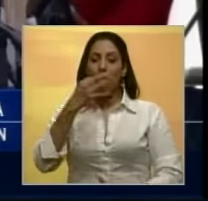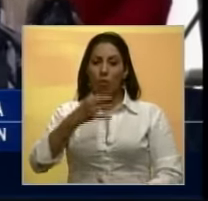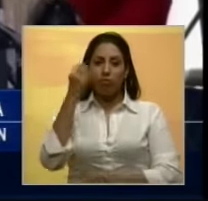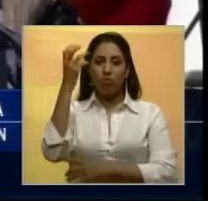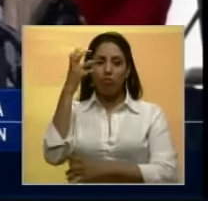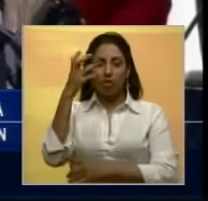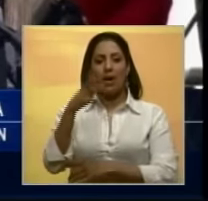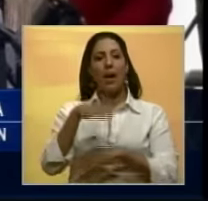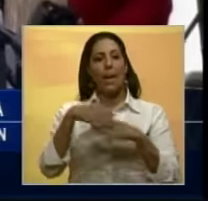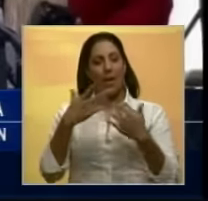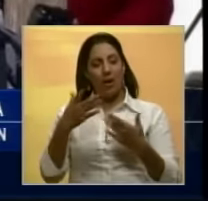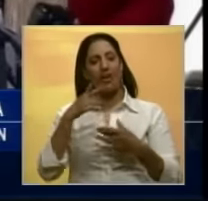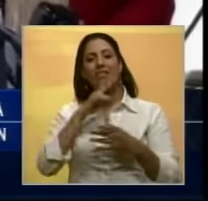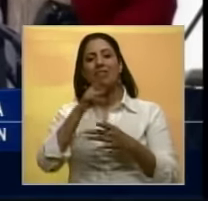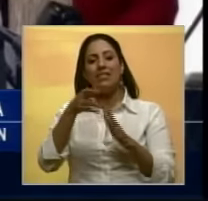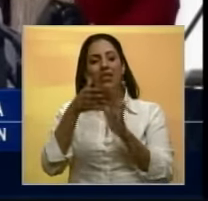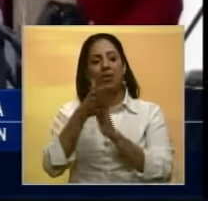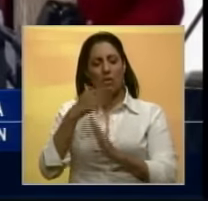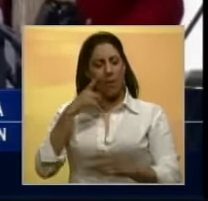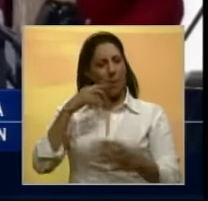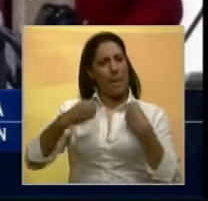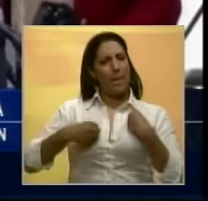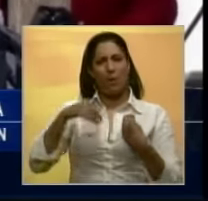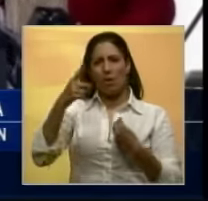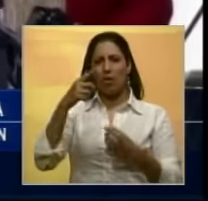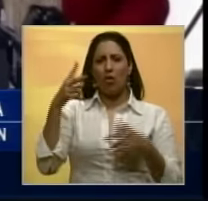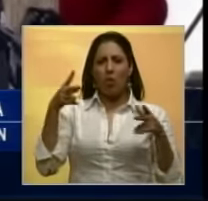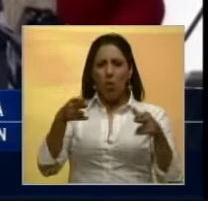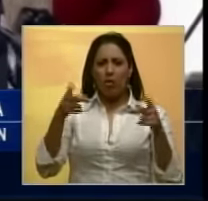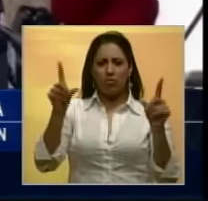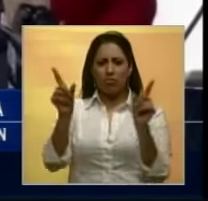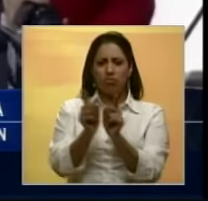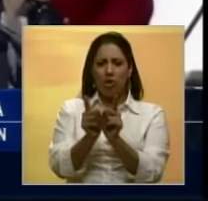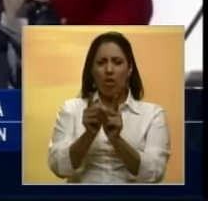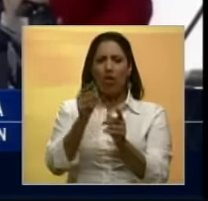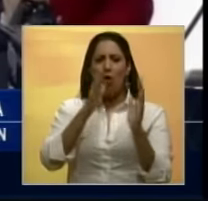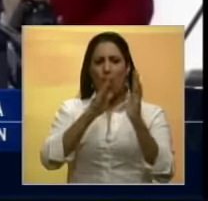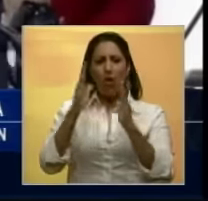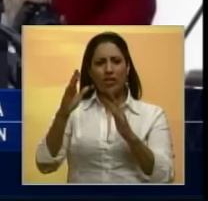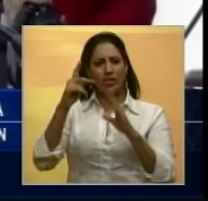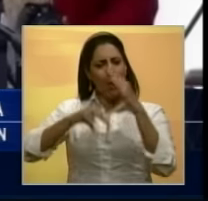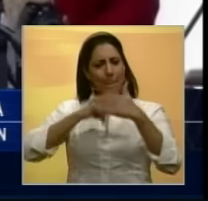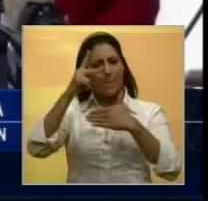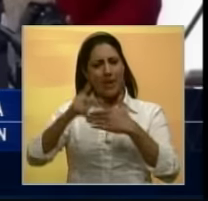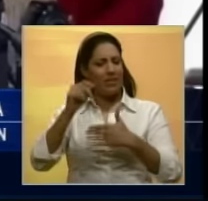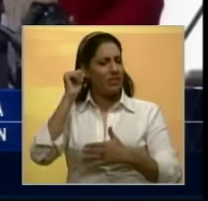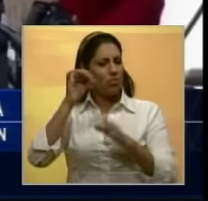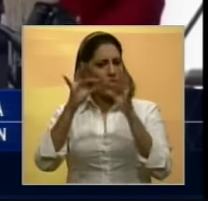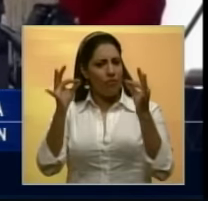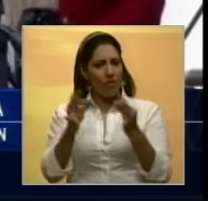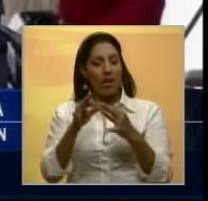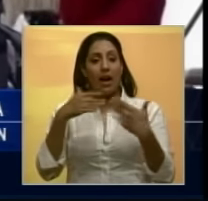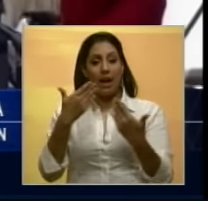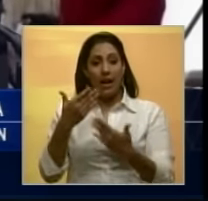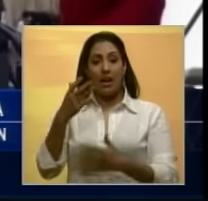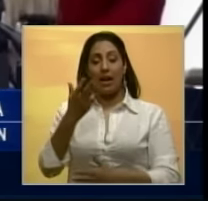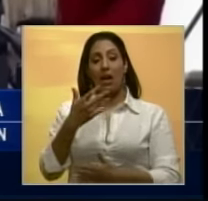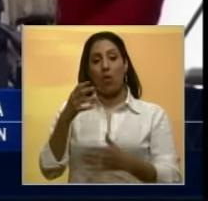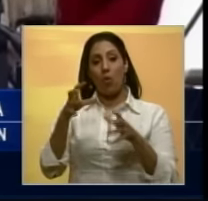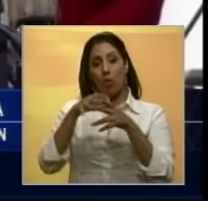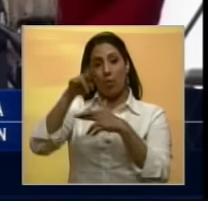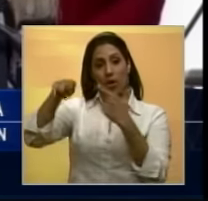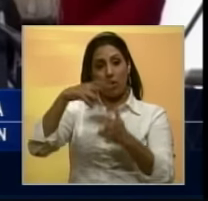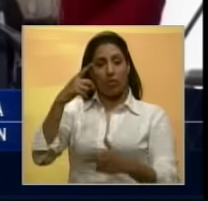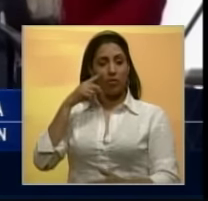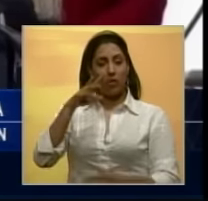discurso devastador, haciendo referencia a su preocupación por el recorte de presupuesto a una organización de planificación familiar por parte del Partido